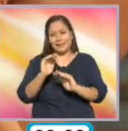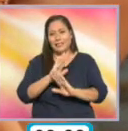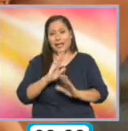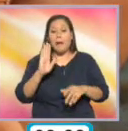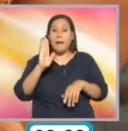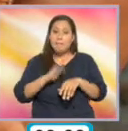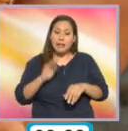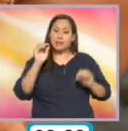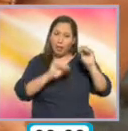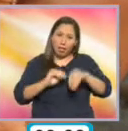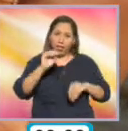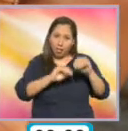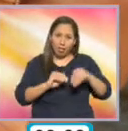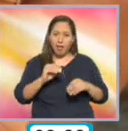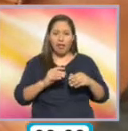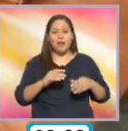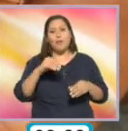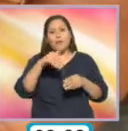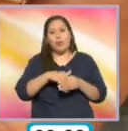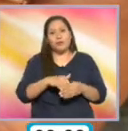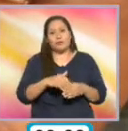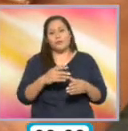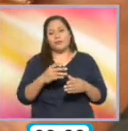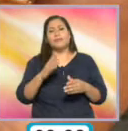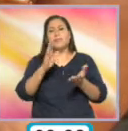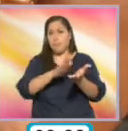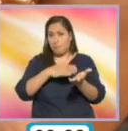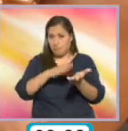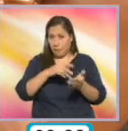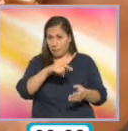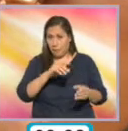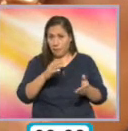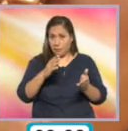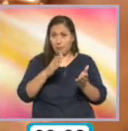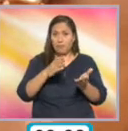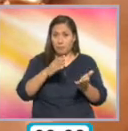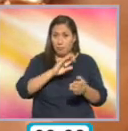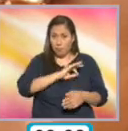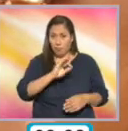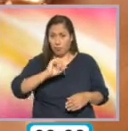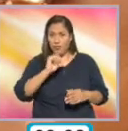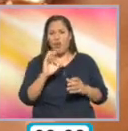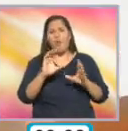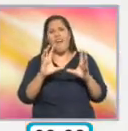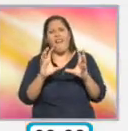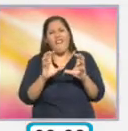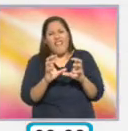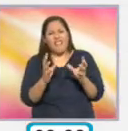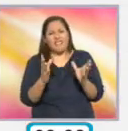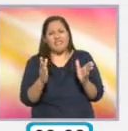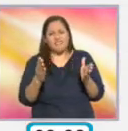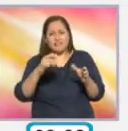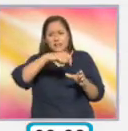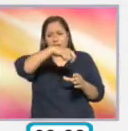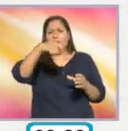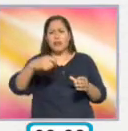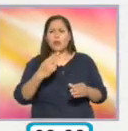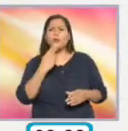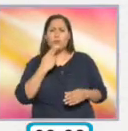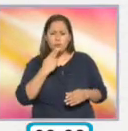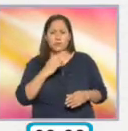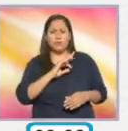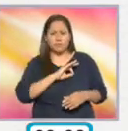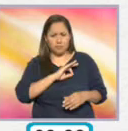cargar como una maxi bolso. Para guardar documentos, ¿ese también podría servirnos o se pueden arrugar? No, también sirve bastante.